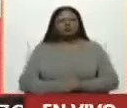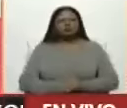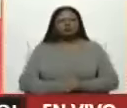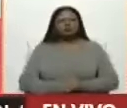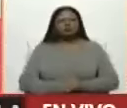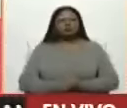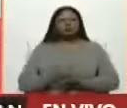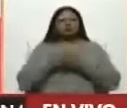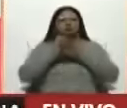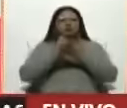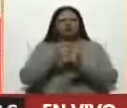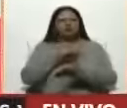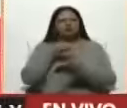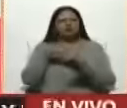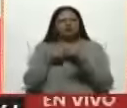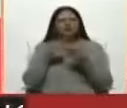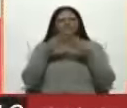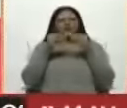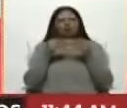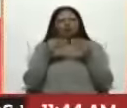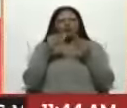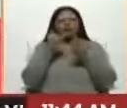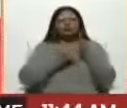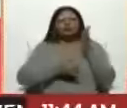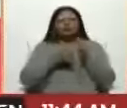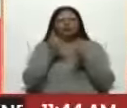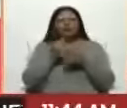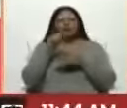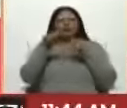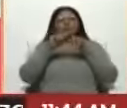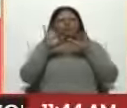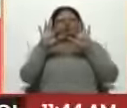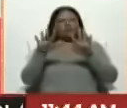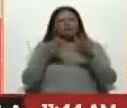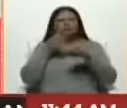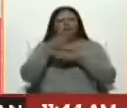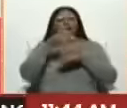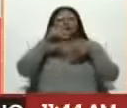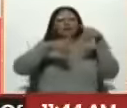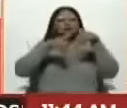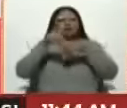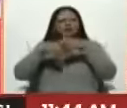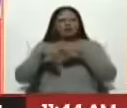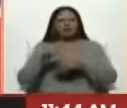que nos garantice que todo aquel que esté registrado en 1x10 vaya a votar.